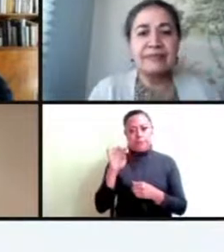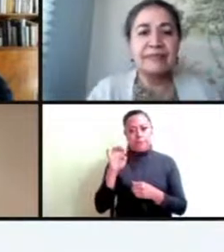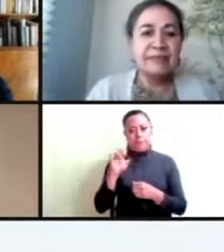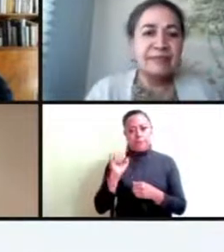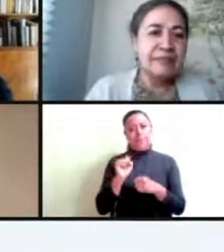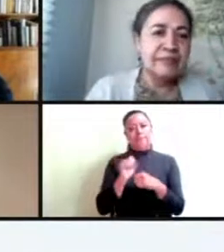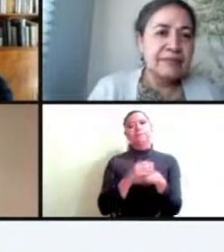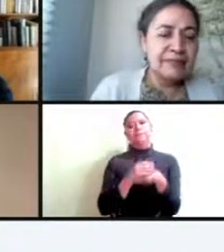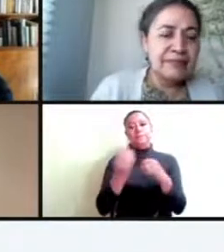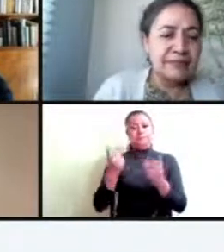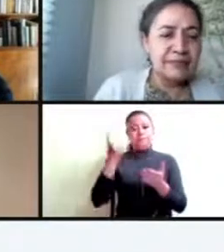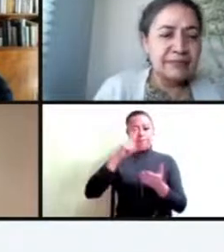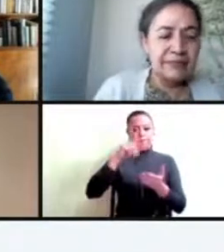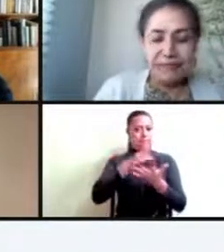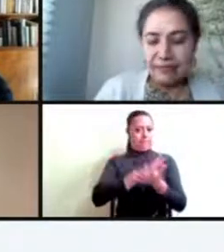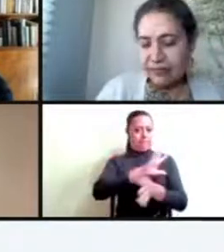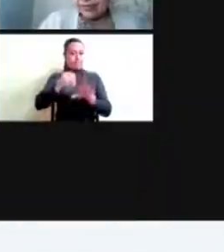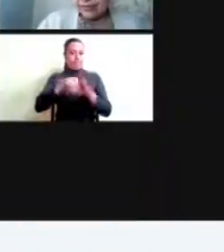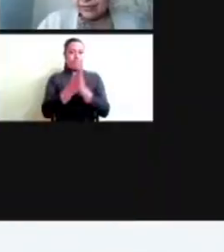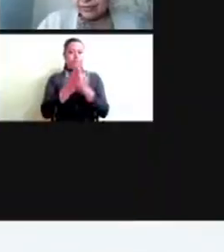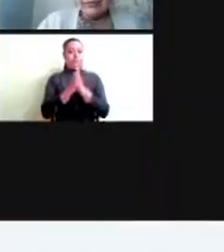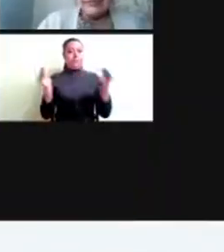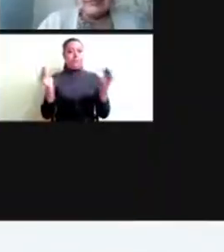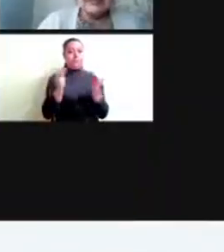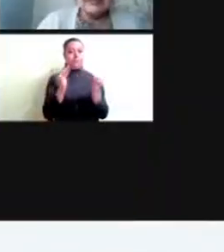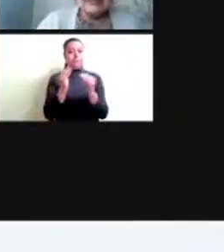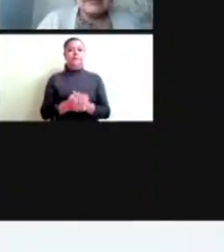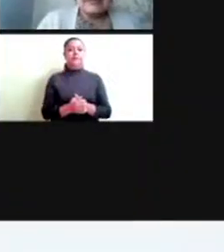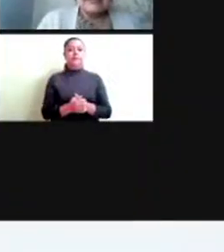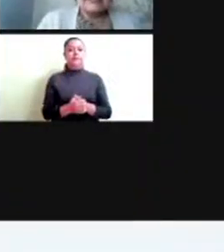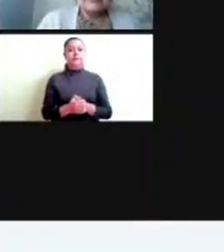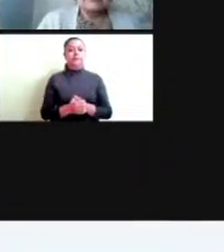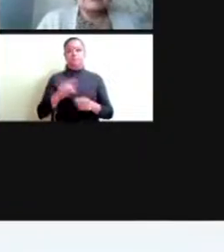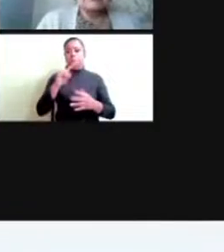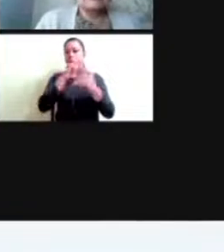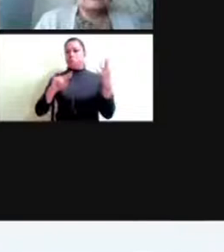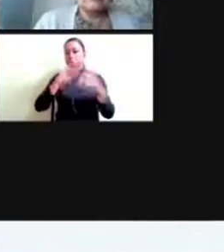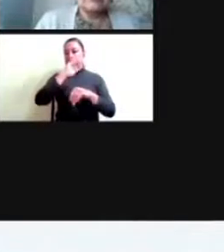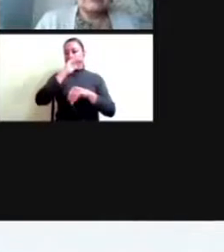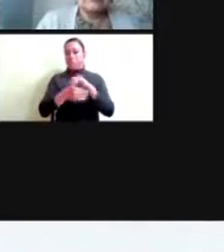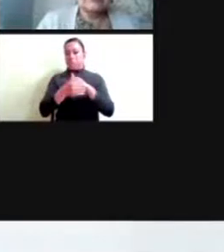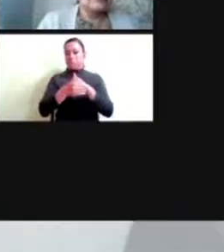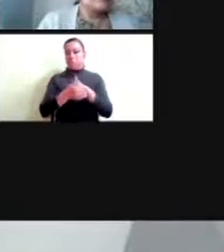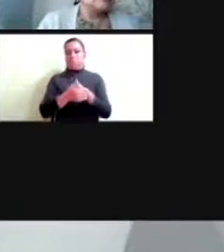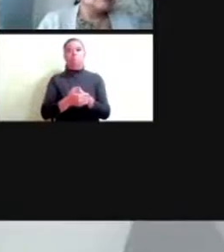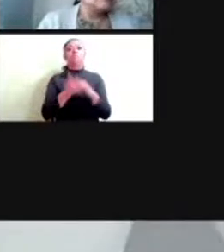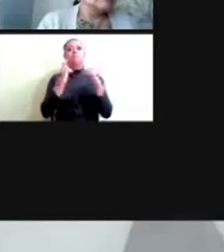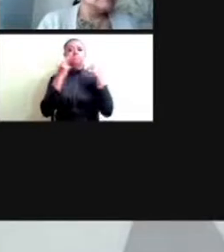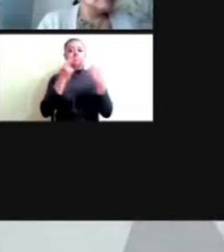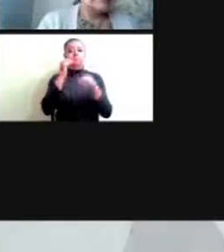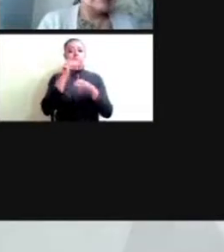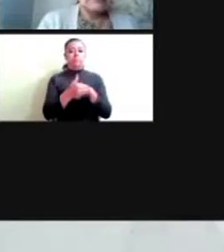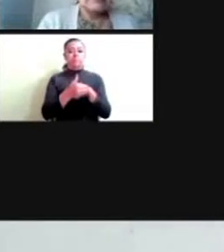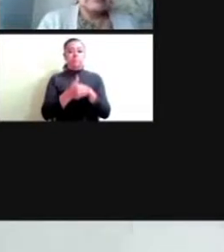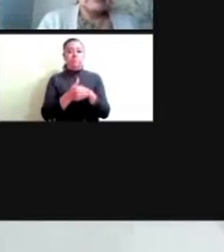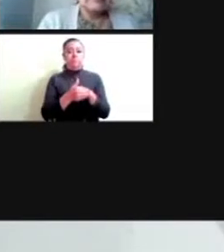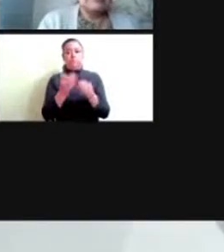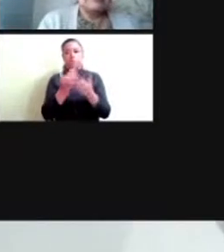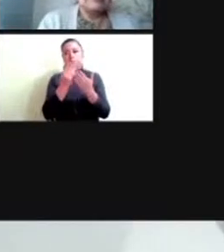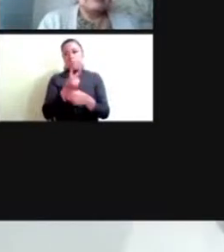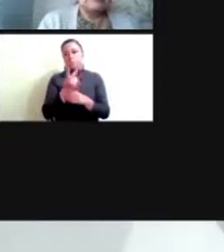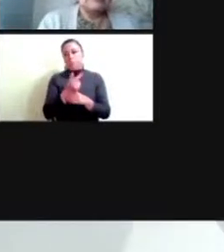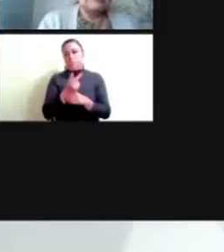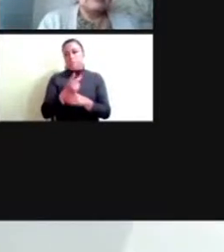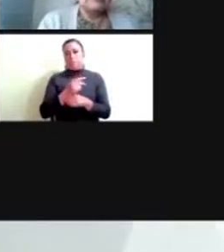en el diario de los debates. Agotados los asuntos en cartera, se levanta la sesión y se cita para la sesión ordinaria que tendrá lugar el día